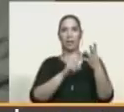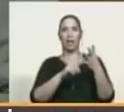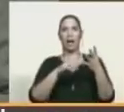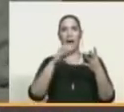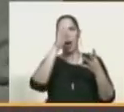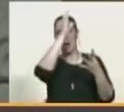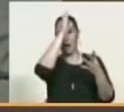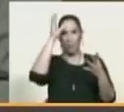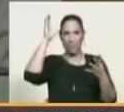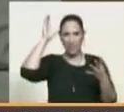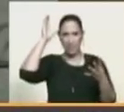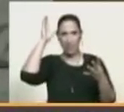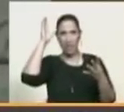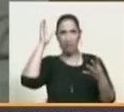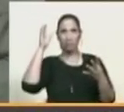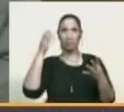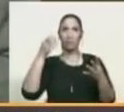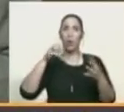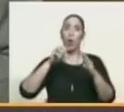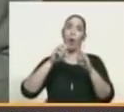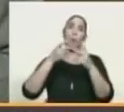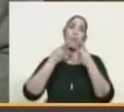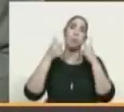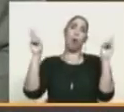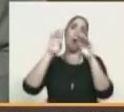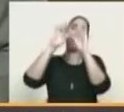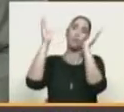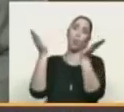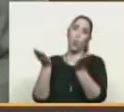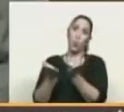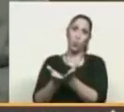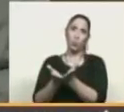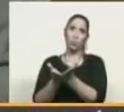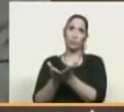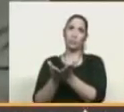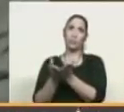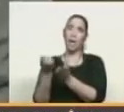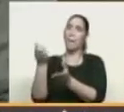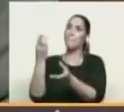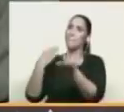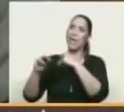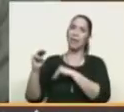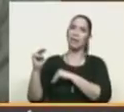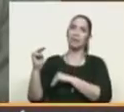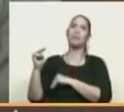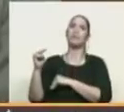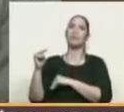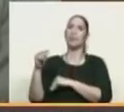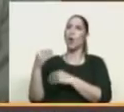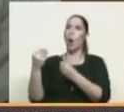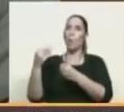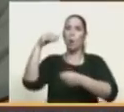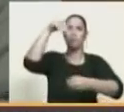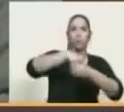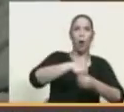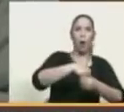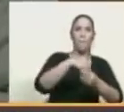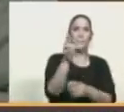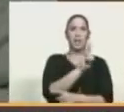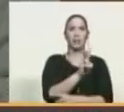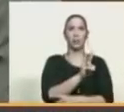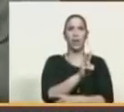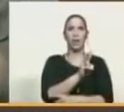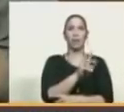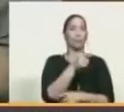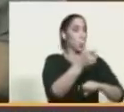el señor Leopoldo López, que andan por el mundo mandando sus mensajeros para que sancionen a Venezuela. Y el gobierno